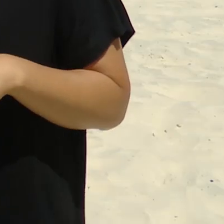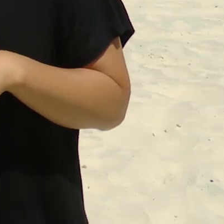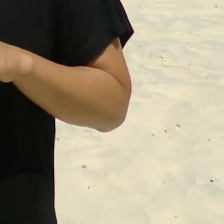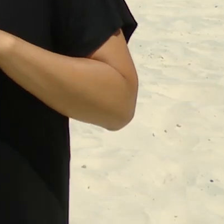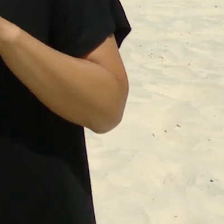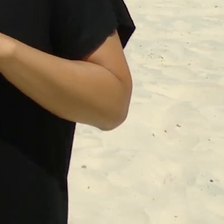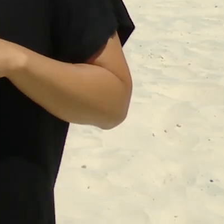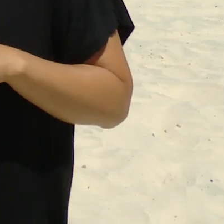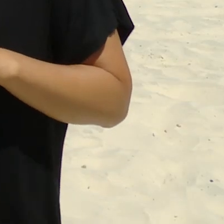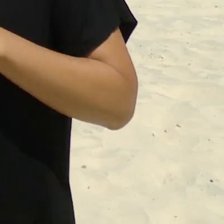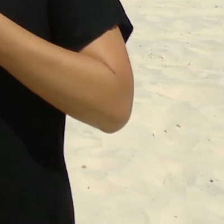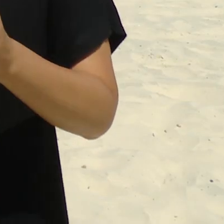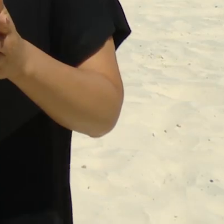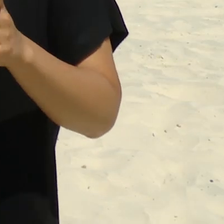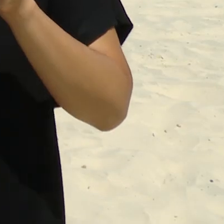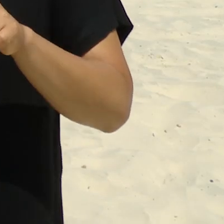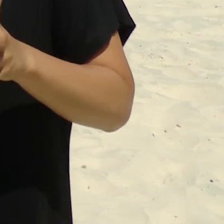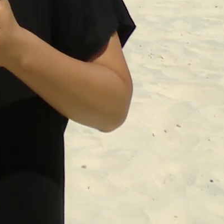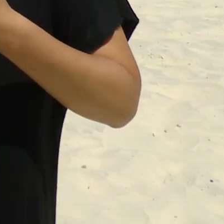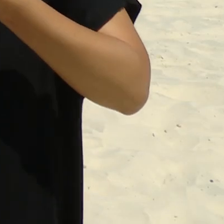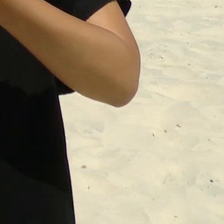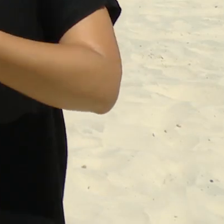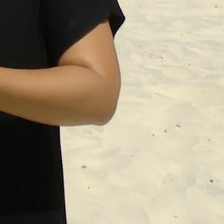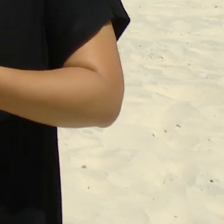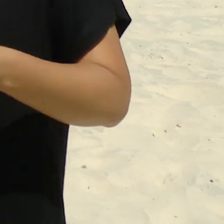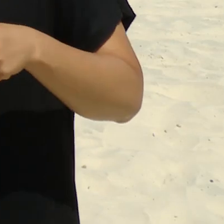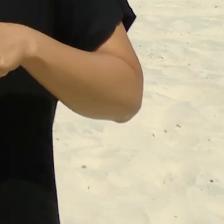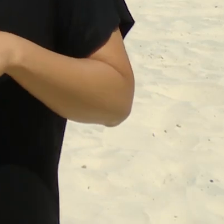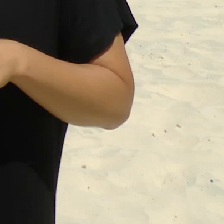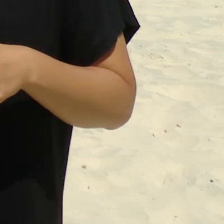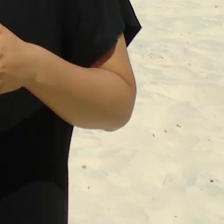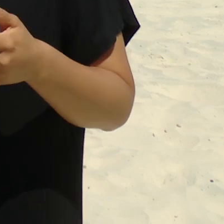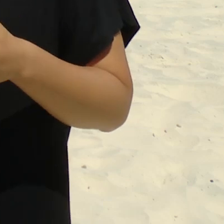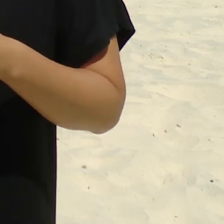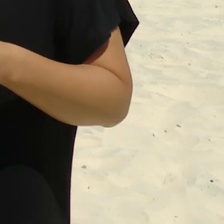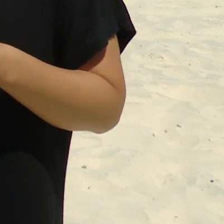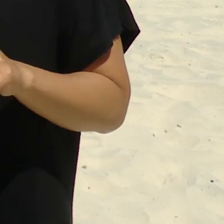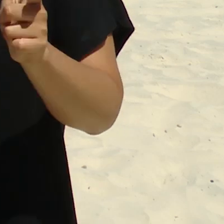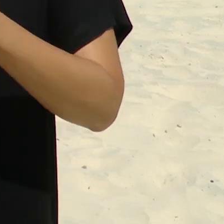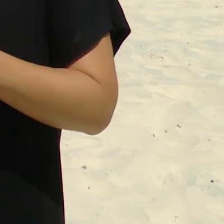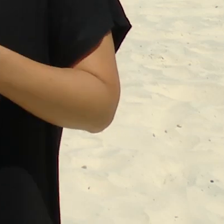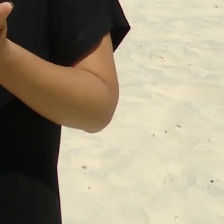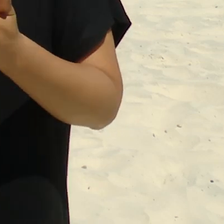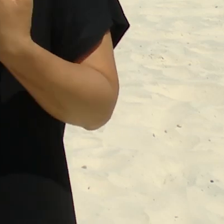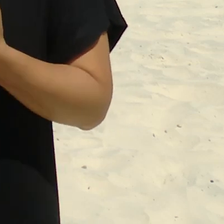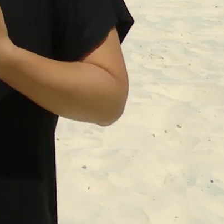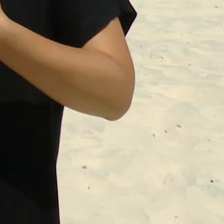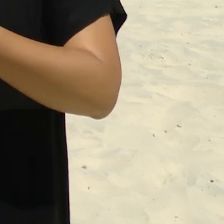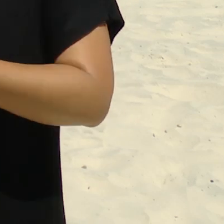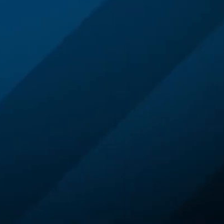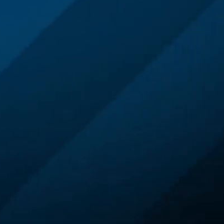Solís, es un poco arrimarlos a ellos al mar, ya que nosotros no tenemos mar, bueno, nos acercamos